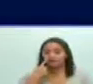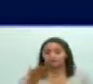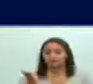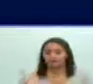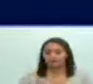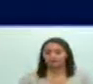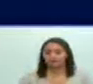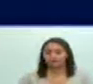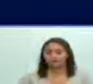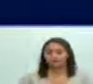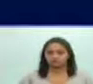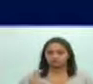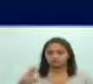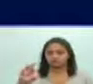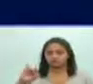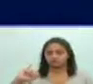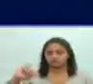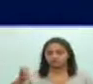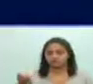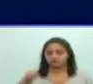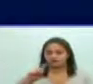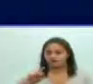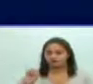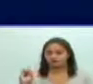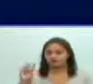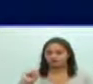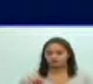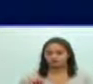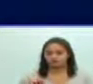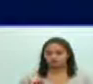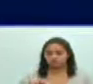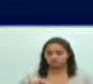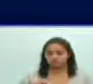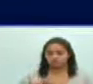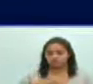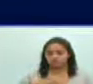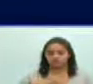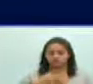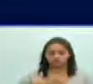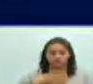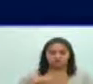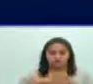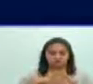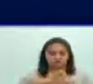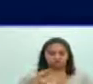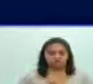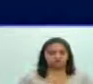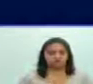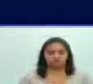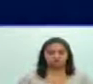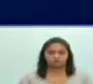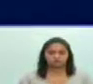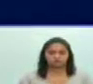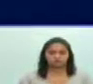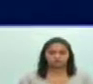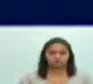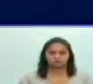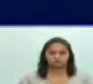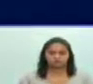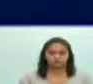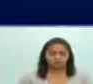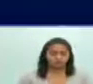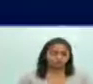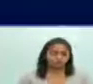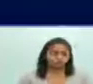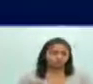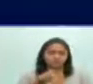en casa, y soldada, que son formados propiamente como soldados. Entonces les doy unos segundos para